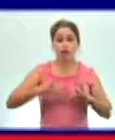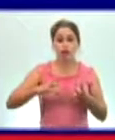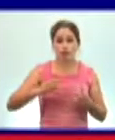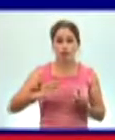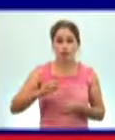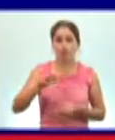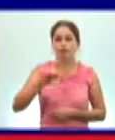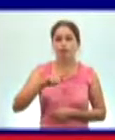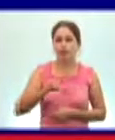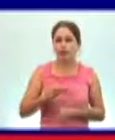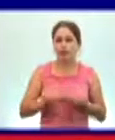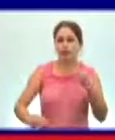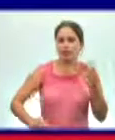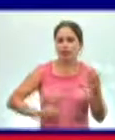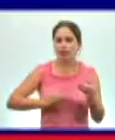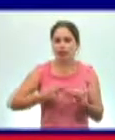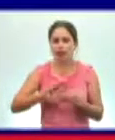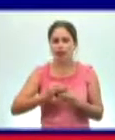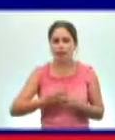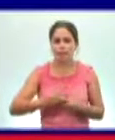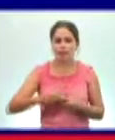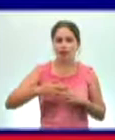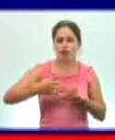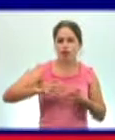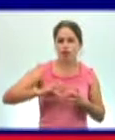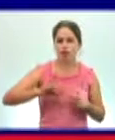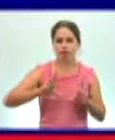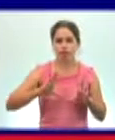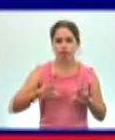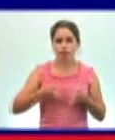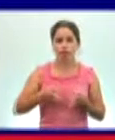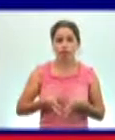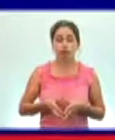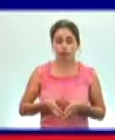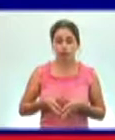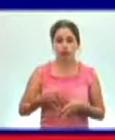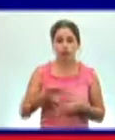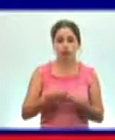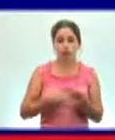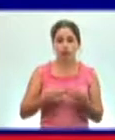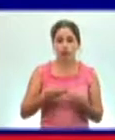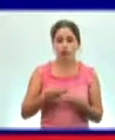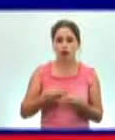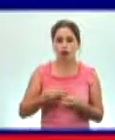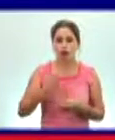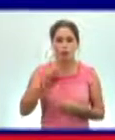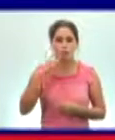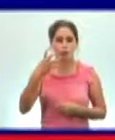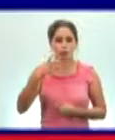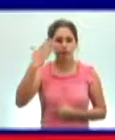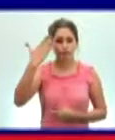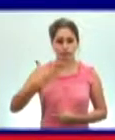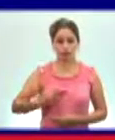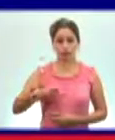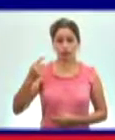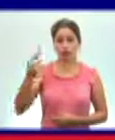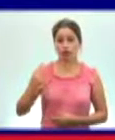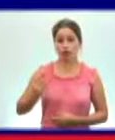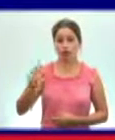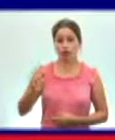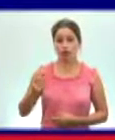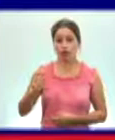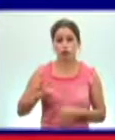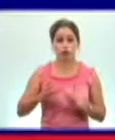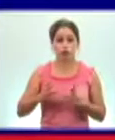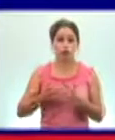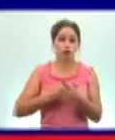se modifican son los hábitos y las formas, que no les cambia lo idéntico y esencial según las condiciones de clima e historia